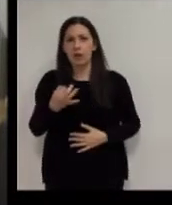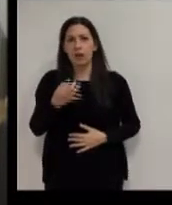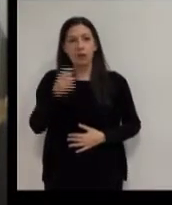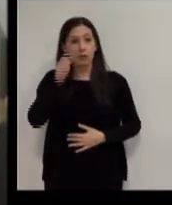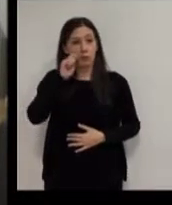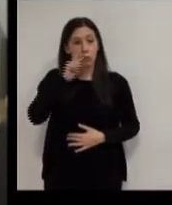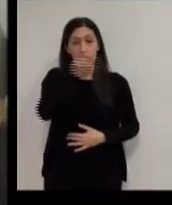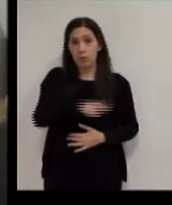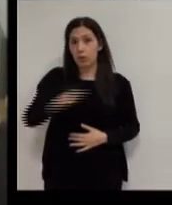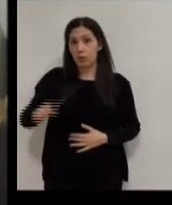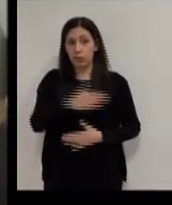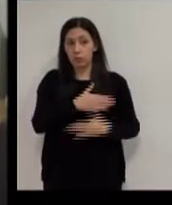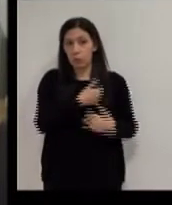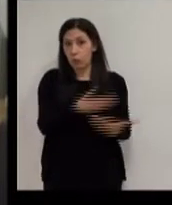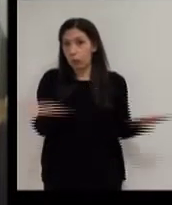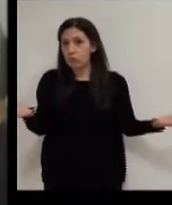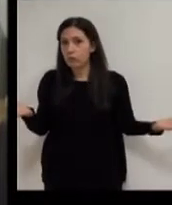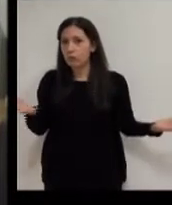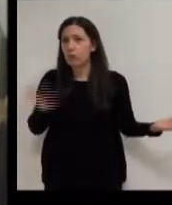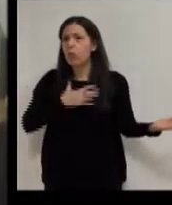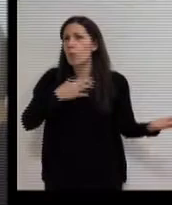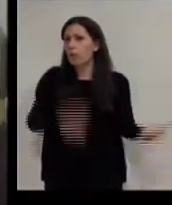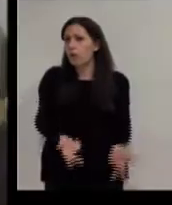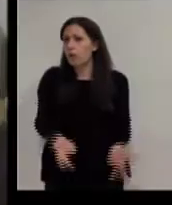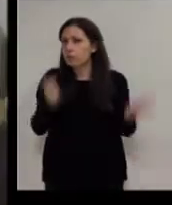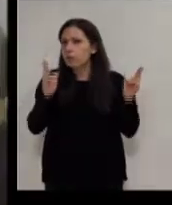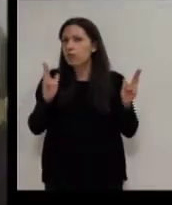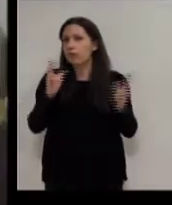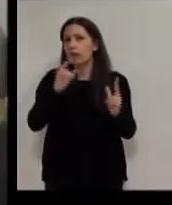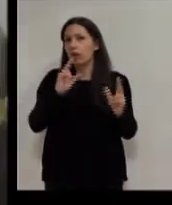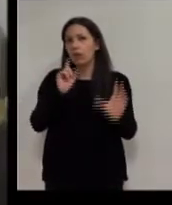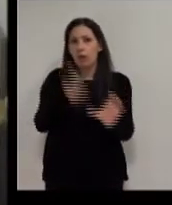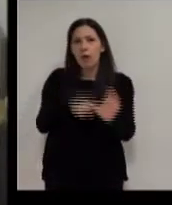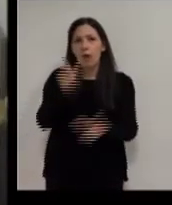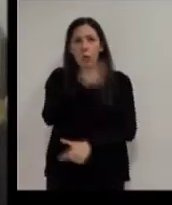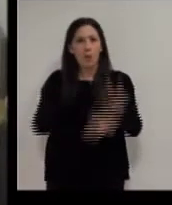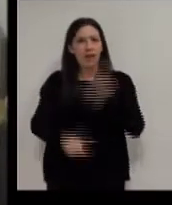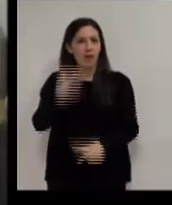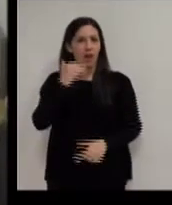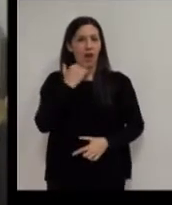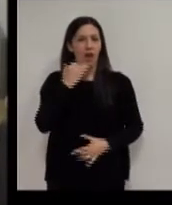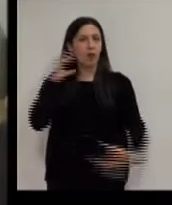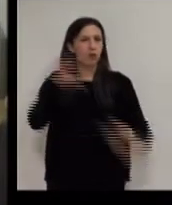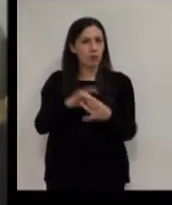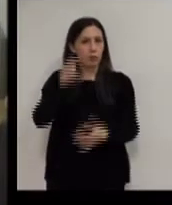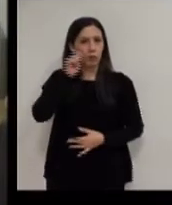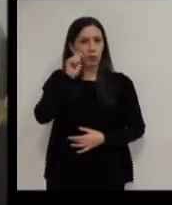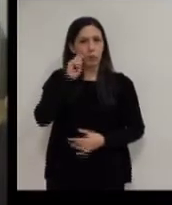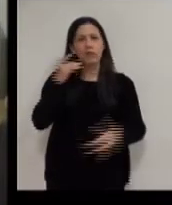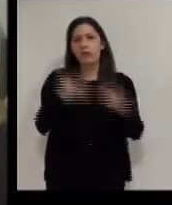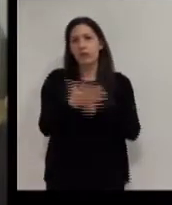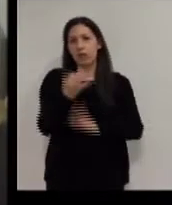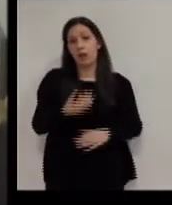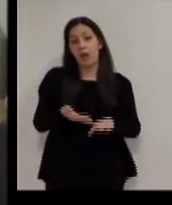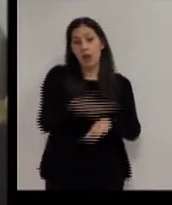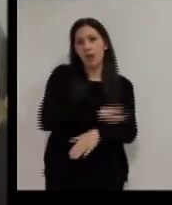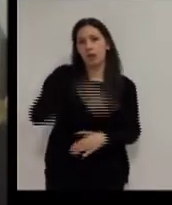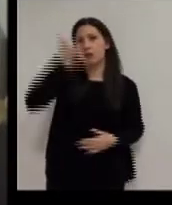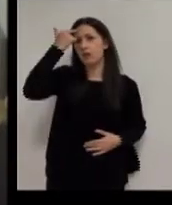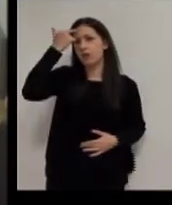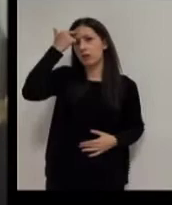de turista pueda realizar un viaje o una actividad turística. Ello implica que hay que tener en